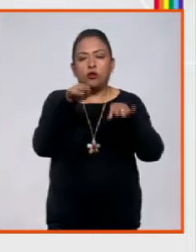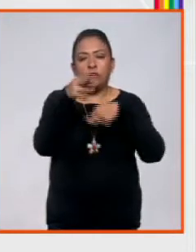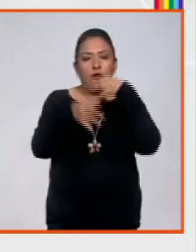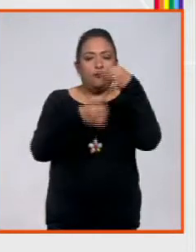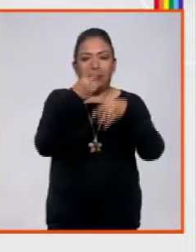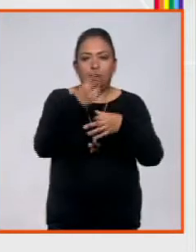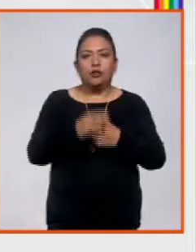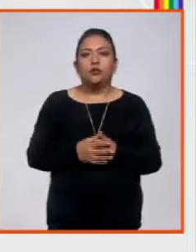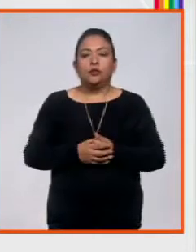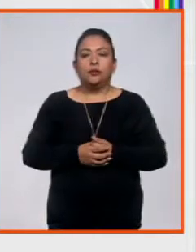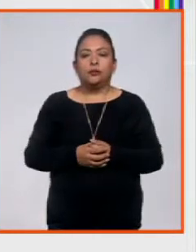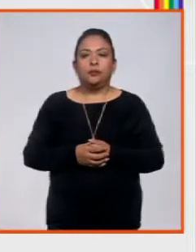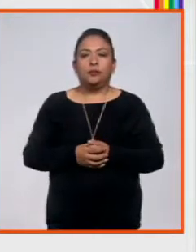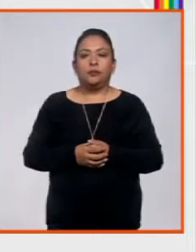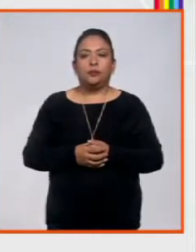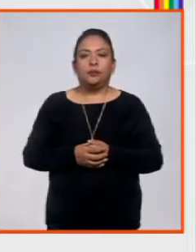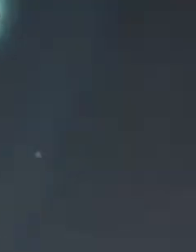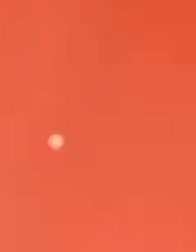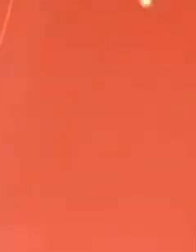noticias 22